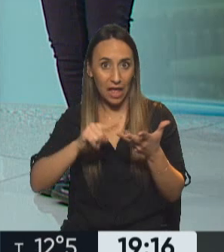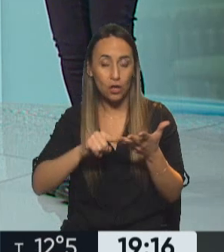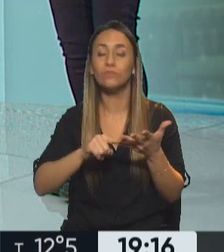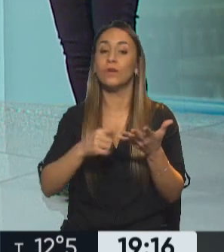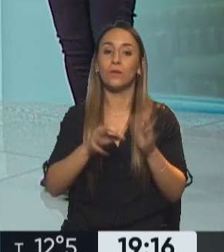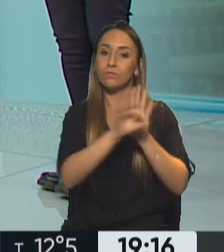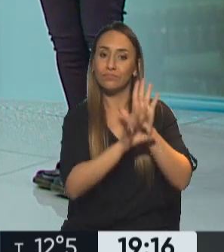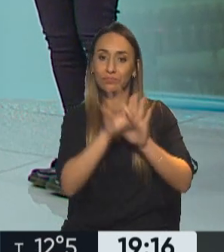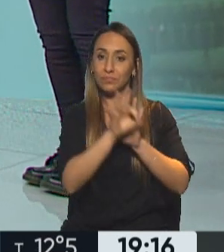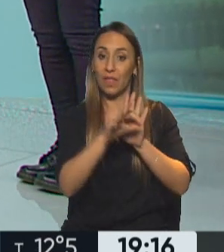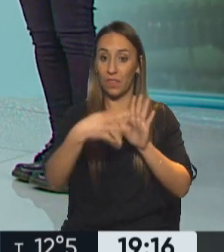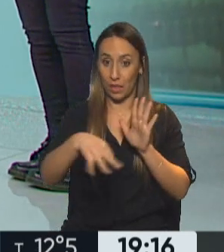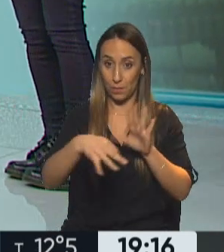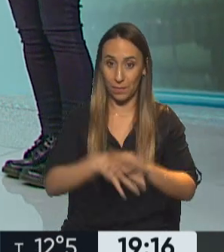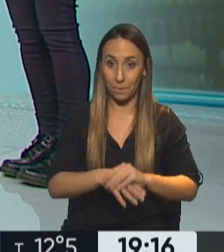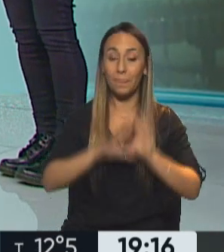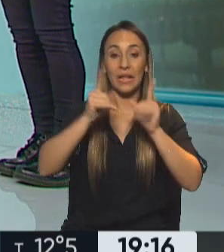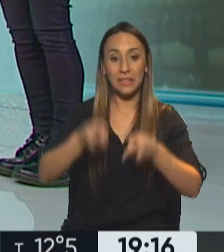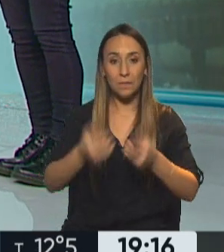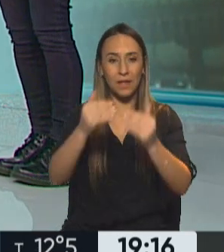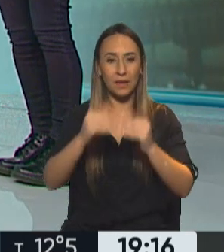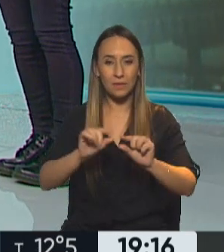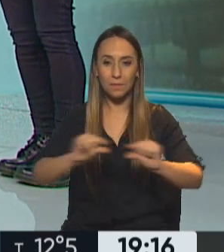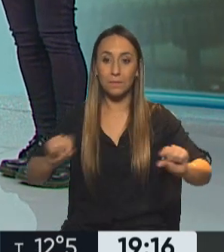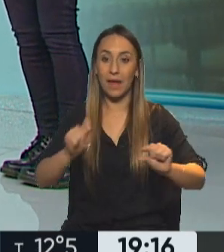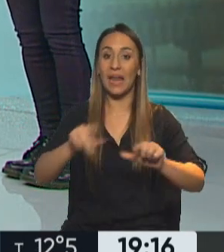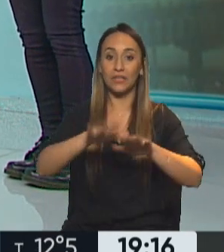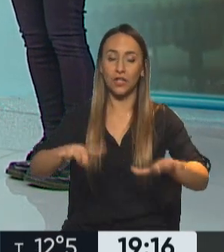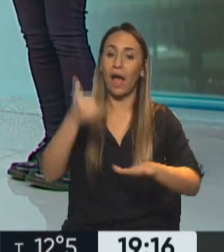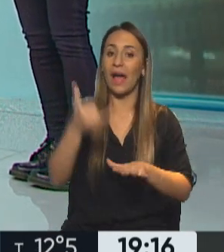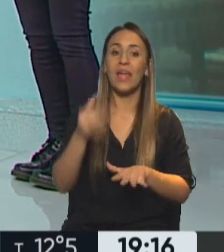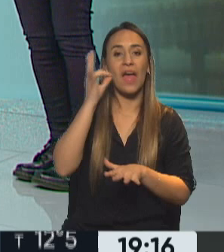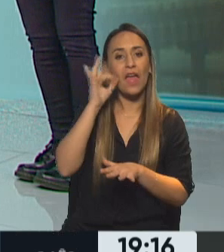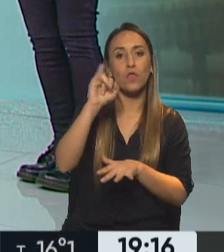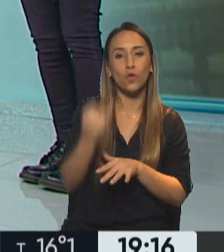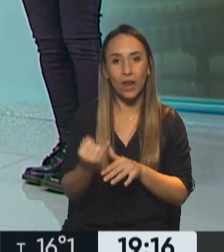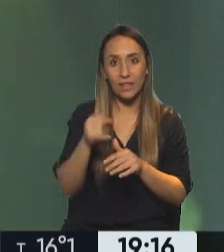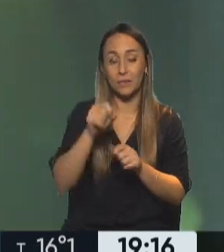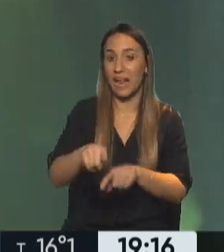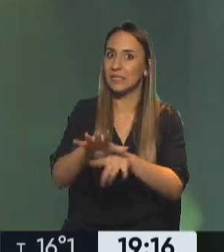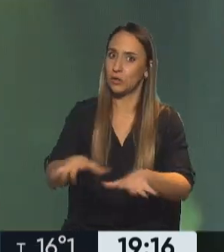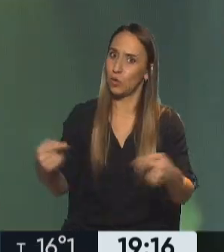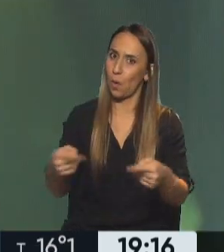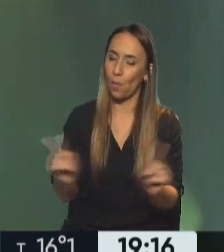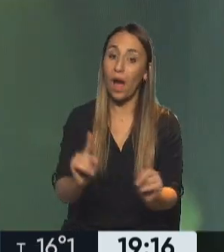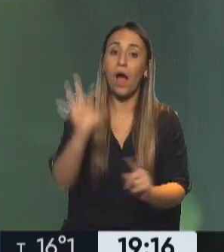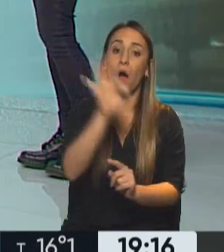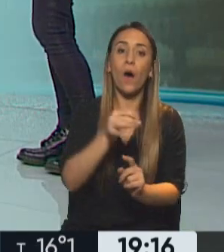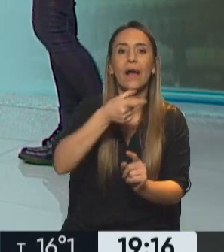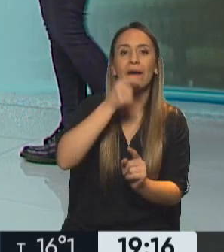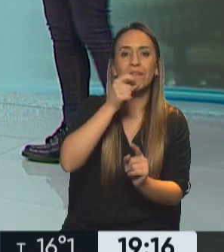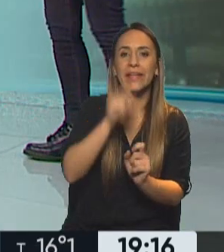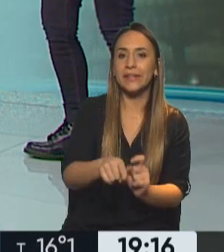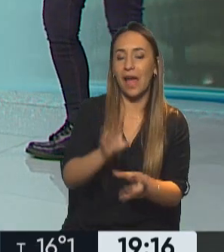precautorias para los chicos. Sí. Contiene edulcorantes, no recomendable en niños, o contiene cafeína, ¿no es cierto? Y estos